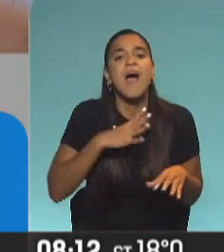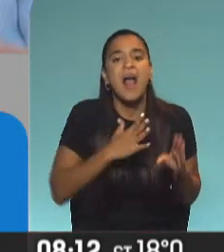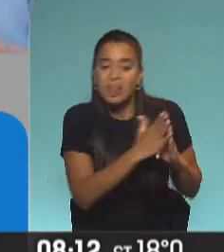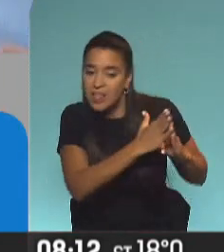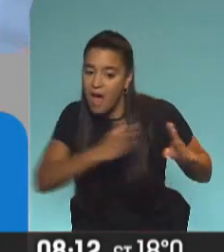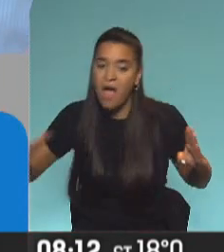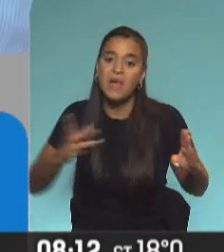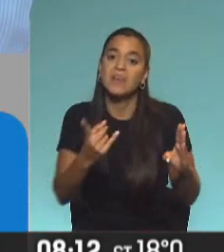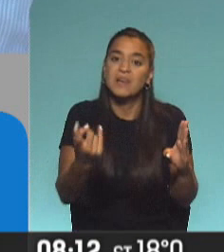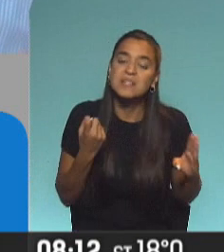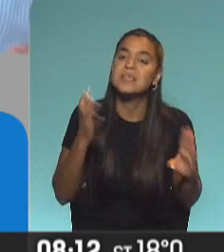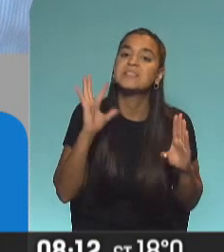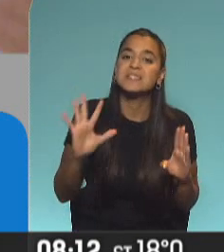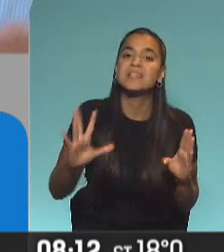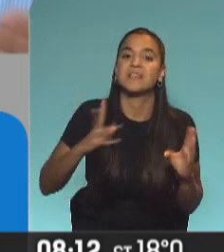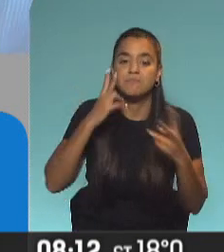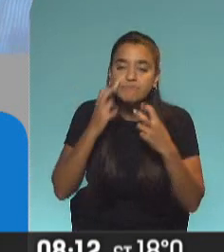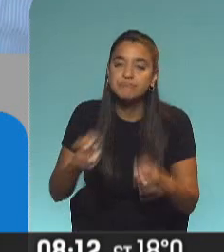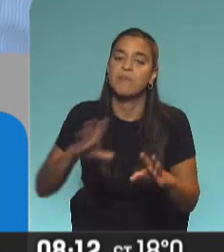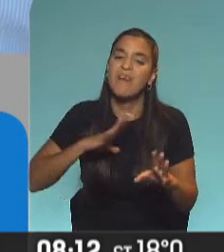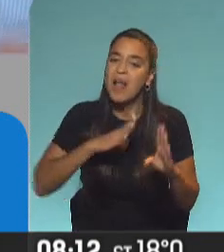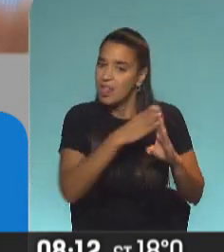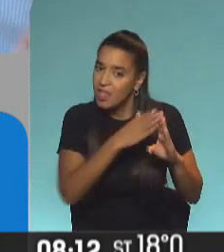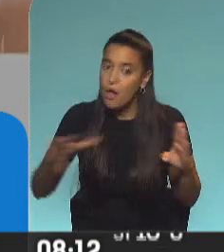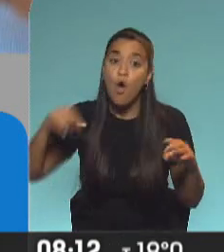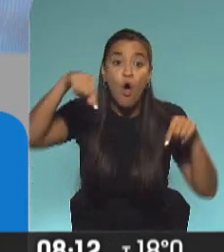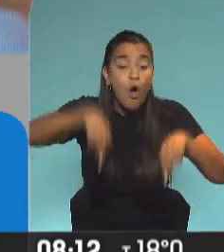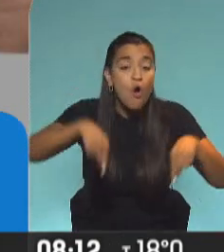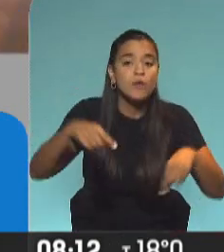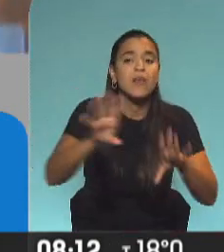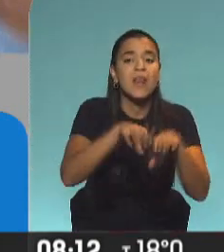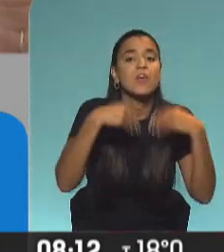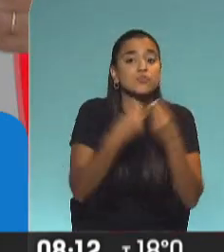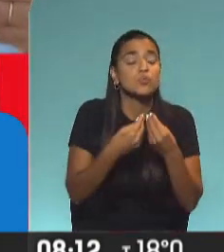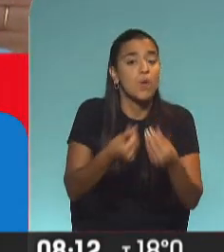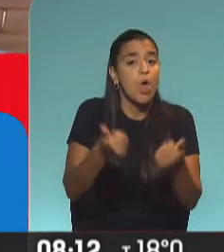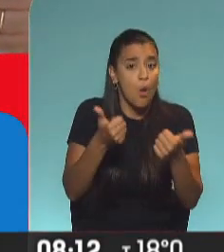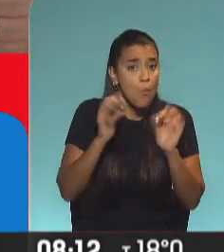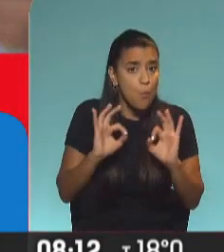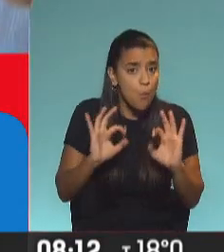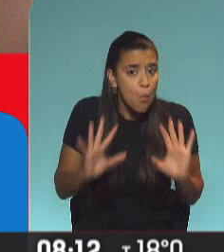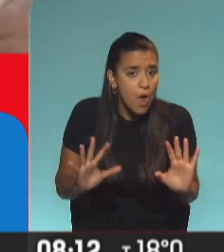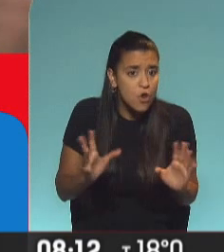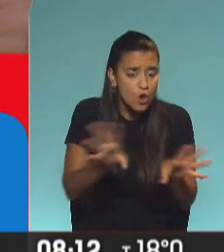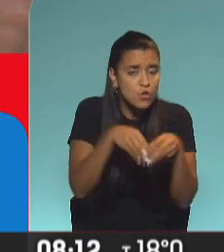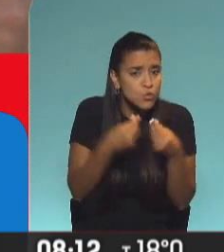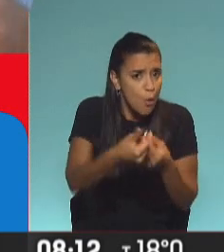que necesita ser escrita, ¿sí? Es decir, tenemos hoy por hoy resultados muy auspiciosos,